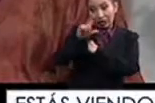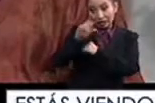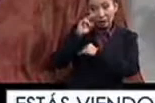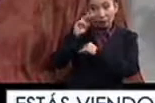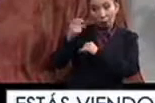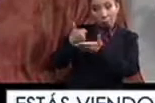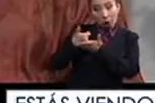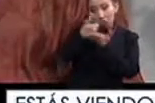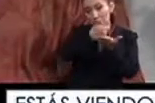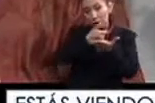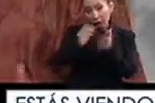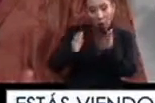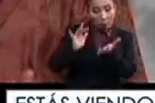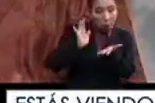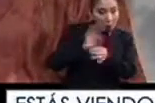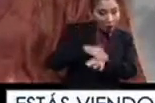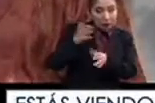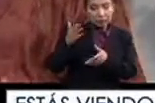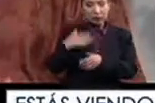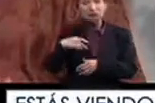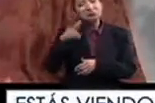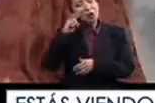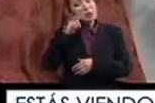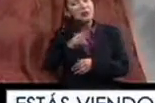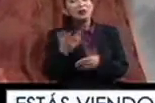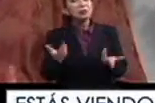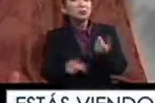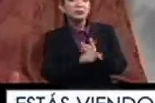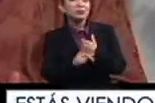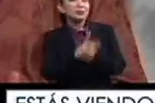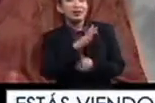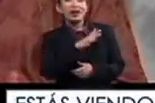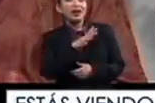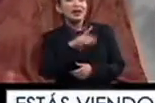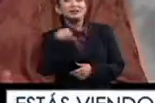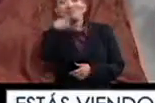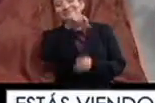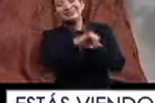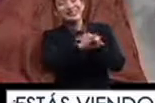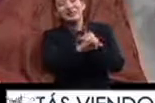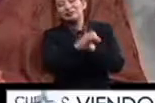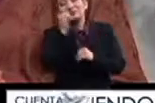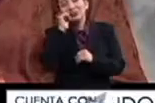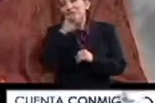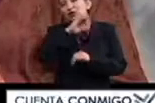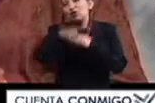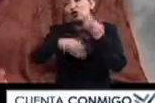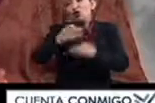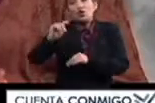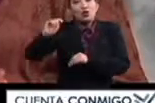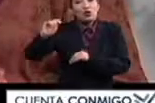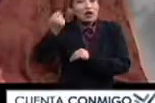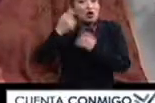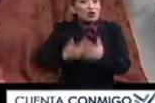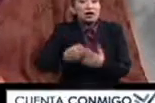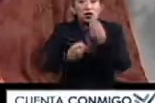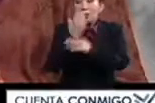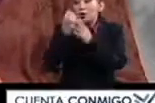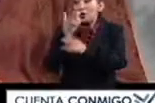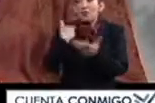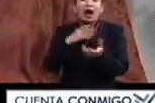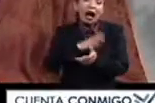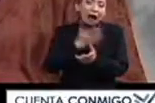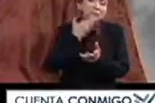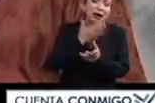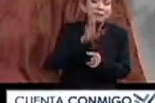una plataforma extra. Bueno, las veo con todos los problemas que tienen las redes sociales, como todas las innovaciones tecnológicas,